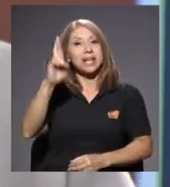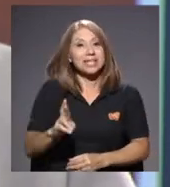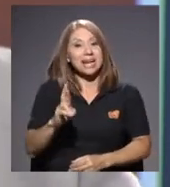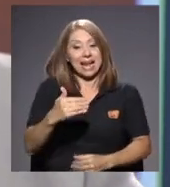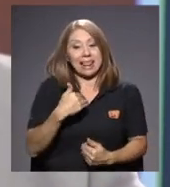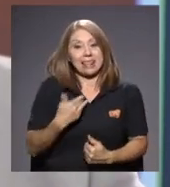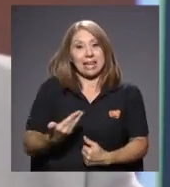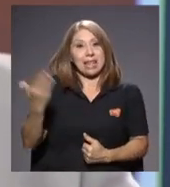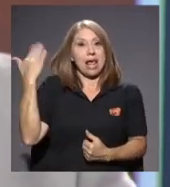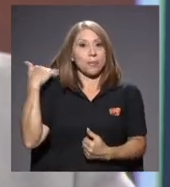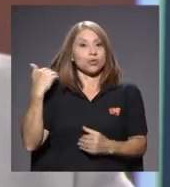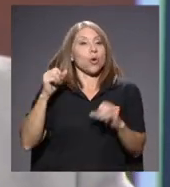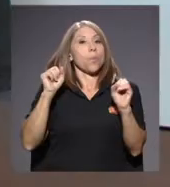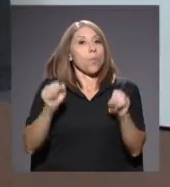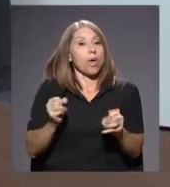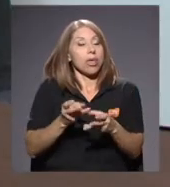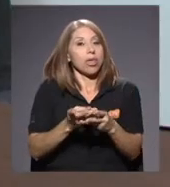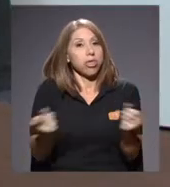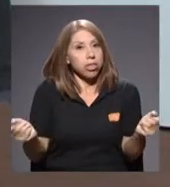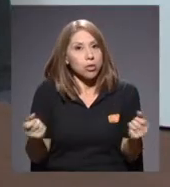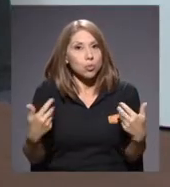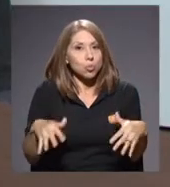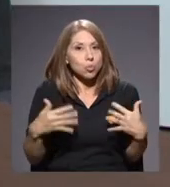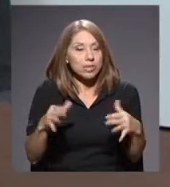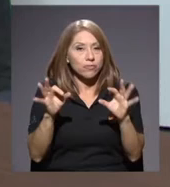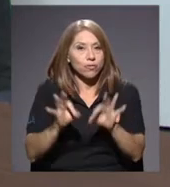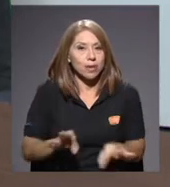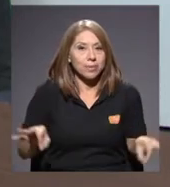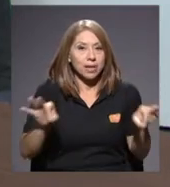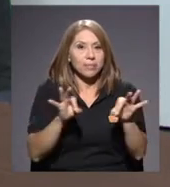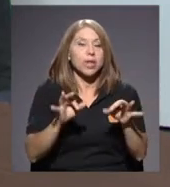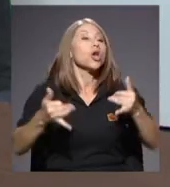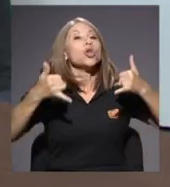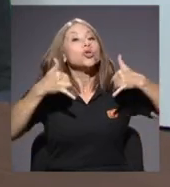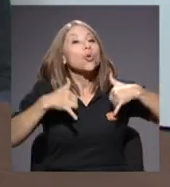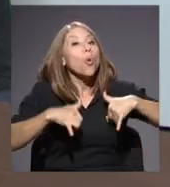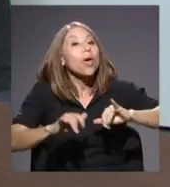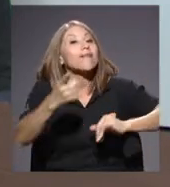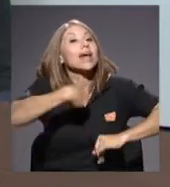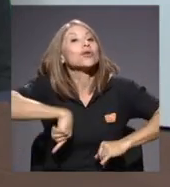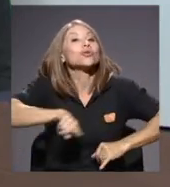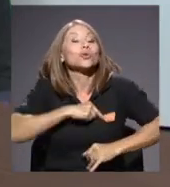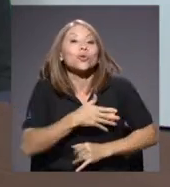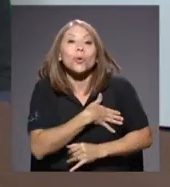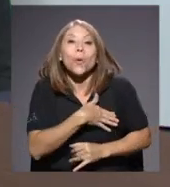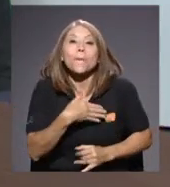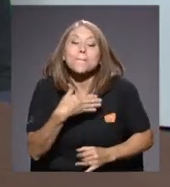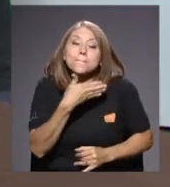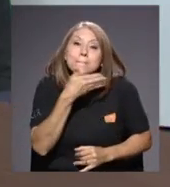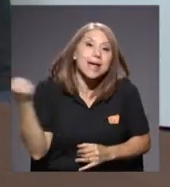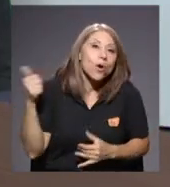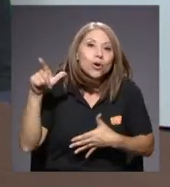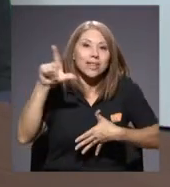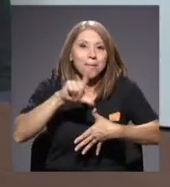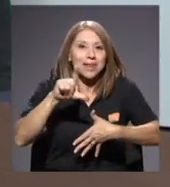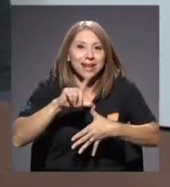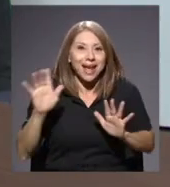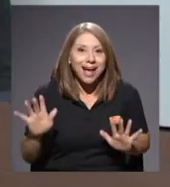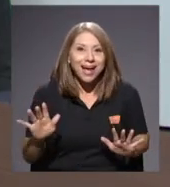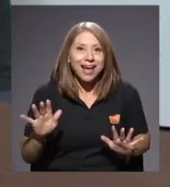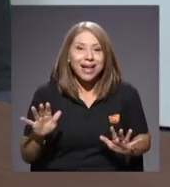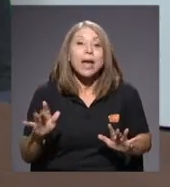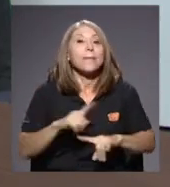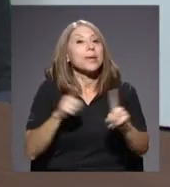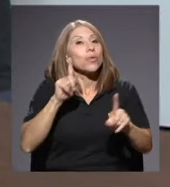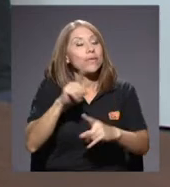ir perdiendo, creo que es fundamental. Sí. Todavía estamos todavía somos lo mejor de América, ¿verdad? Es impresionante. Pero no tenemos que